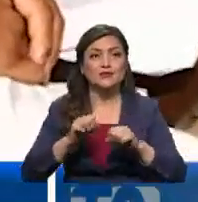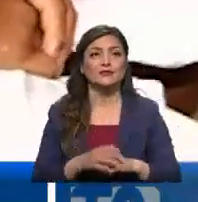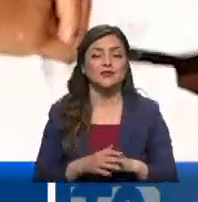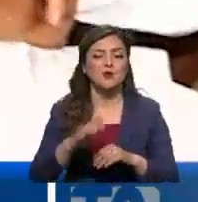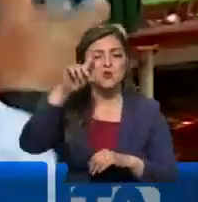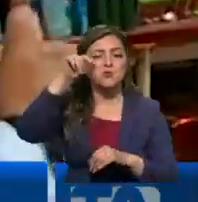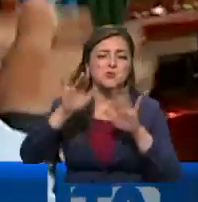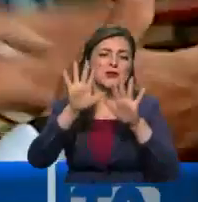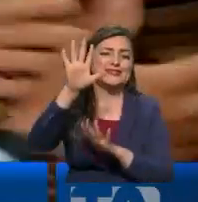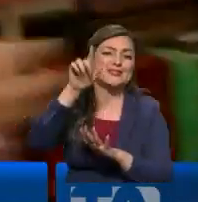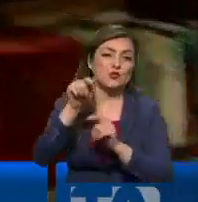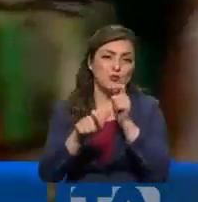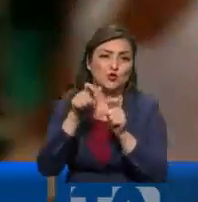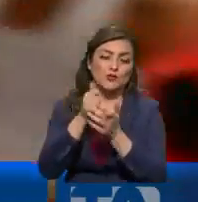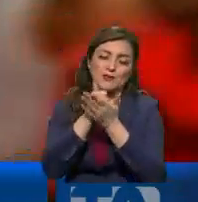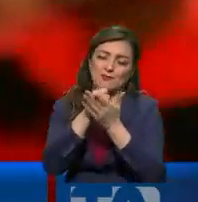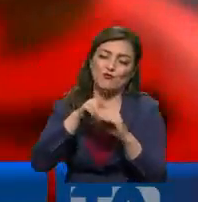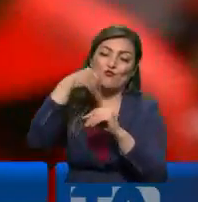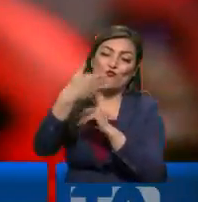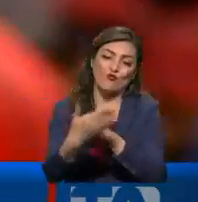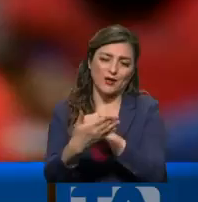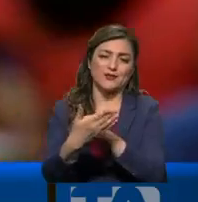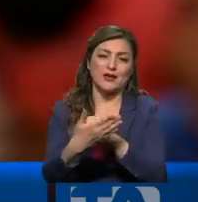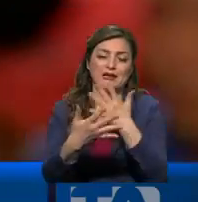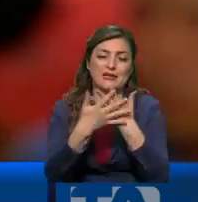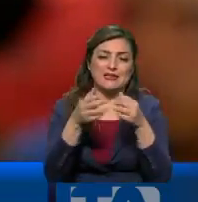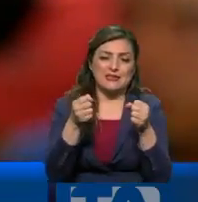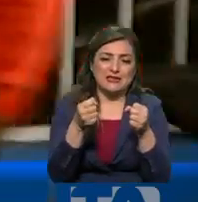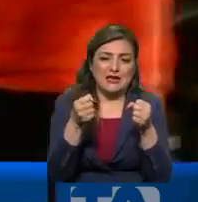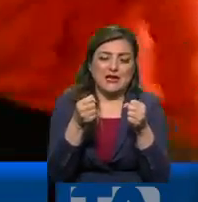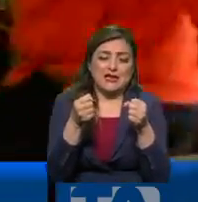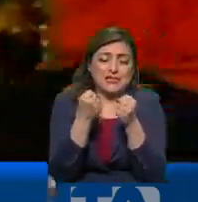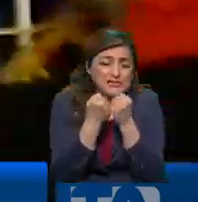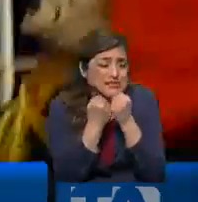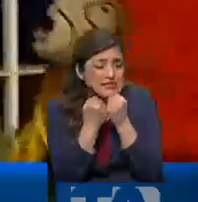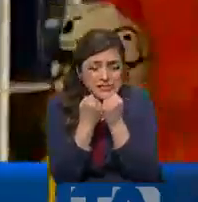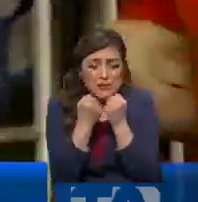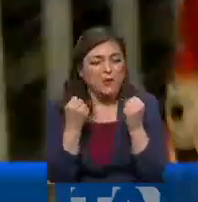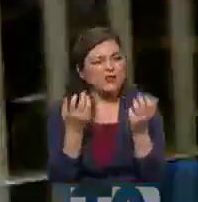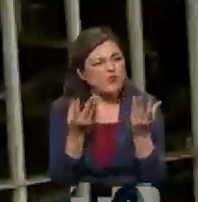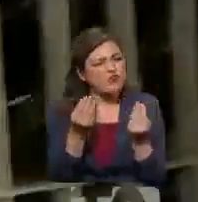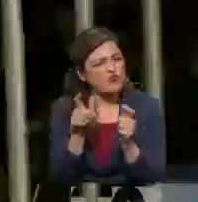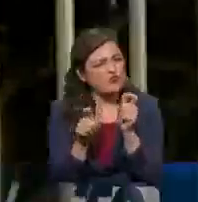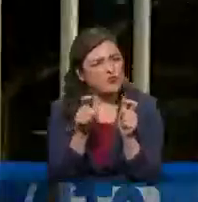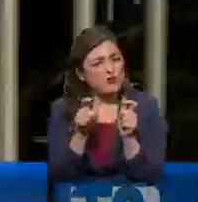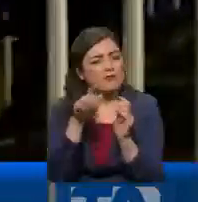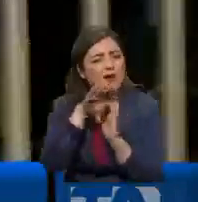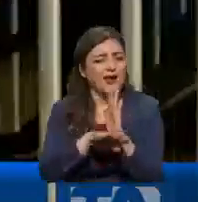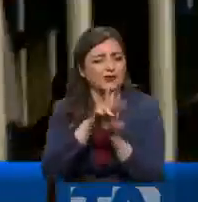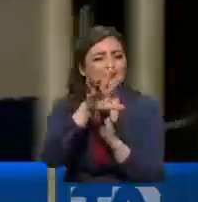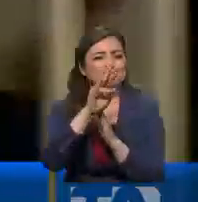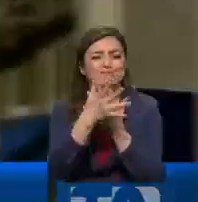de libertad puedan acogerse a los beneficios y con ello reducir en alguna medida el hacinamiento que en 37 cárceles y con